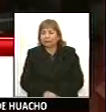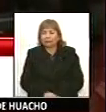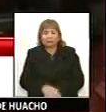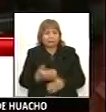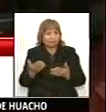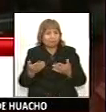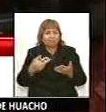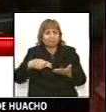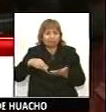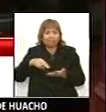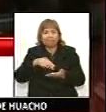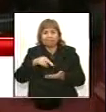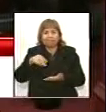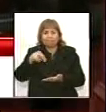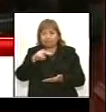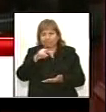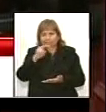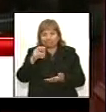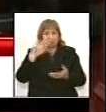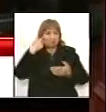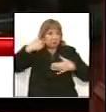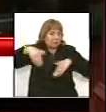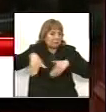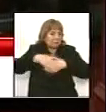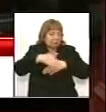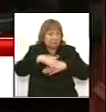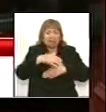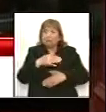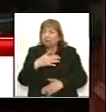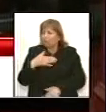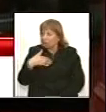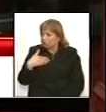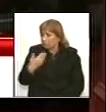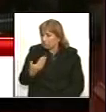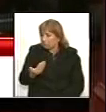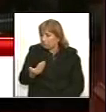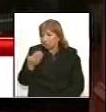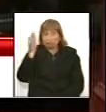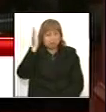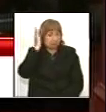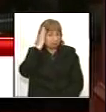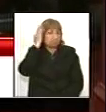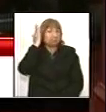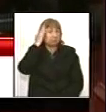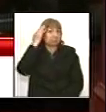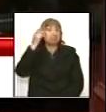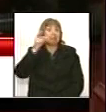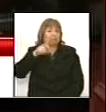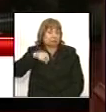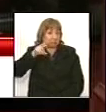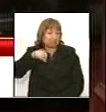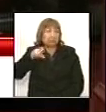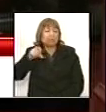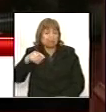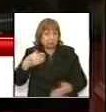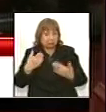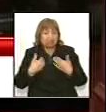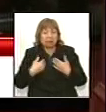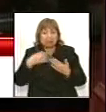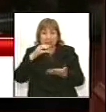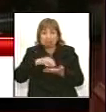que caminamos a pie por las calles podemos saber las necesidades que tiene el